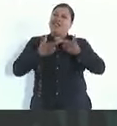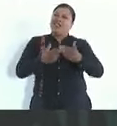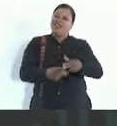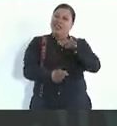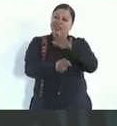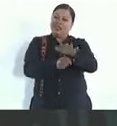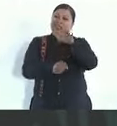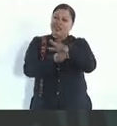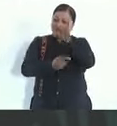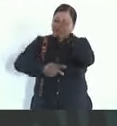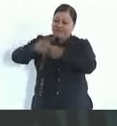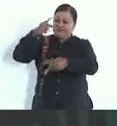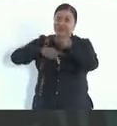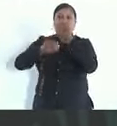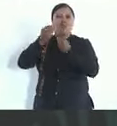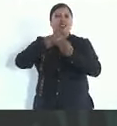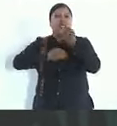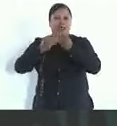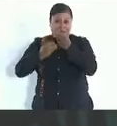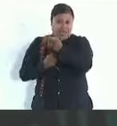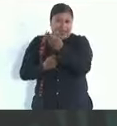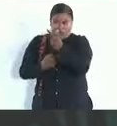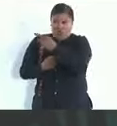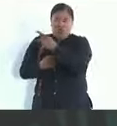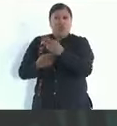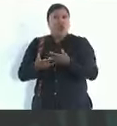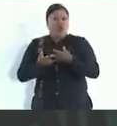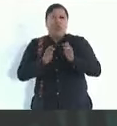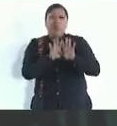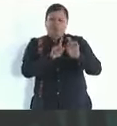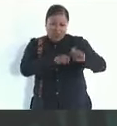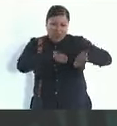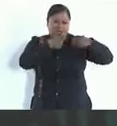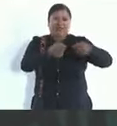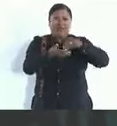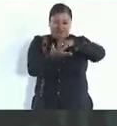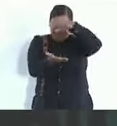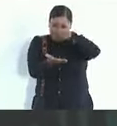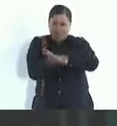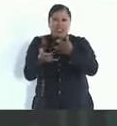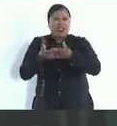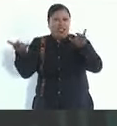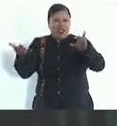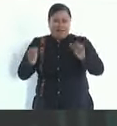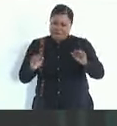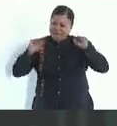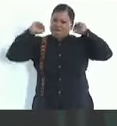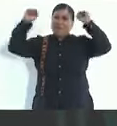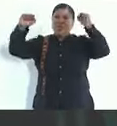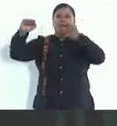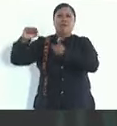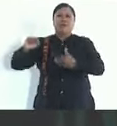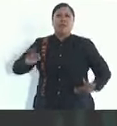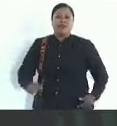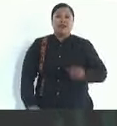cosecha. Ese es su legado histórico. ¡Viva el presidente Andrés Manuel López